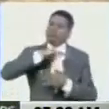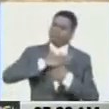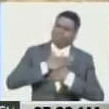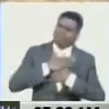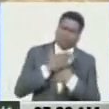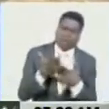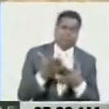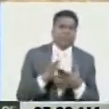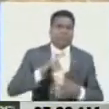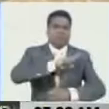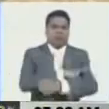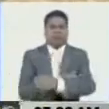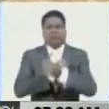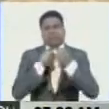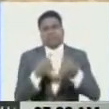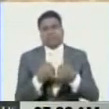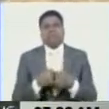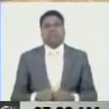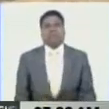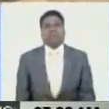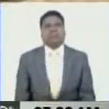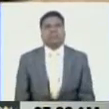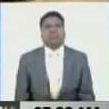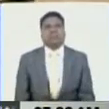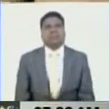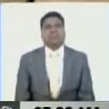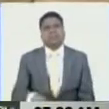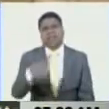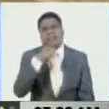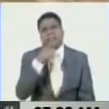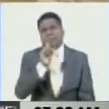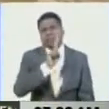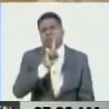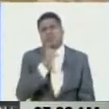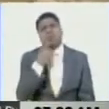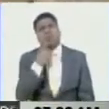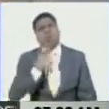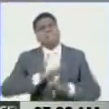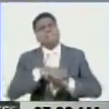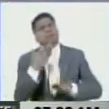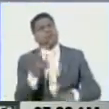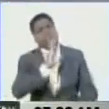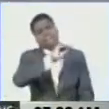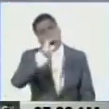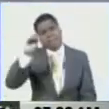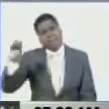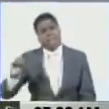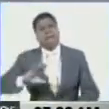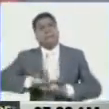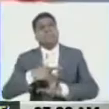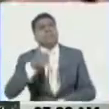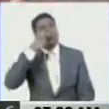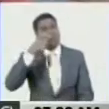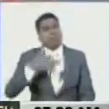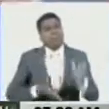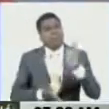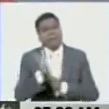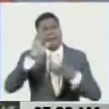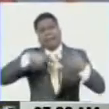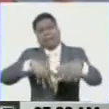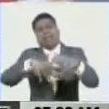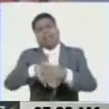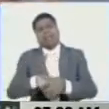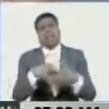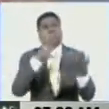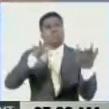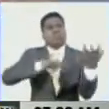la fortaleza. Eso, la pregunta no es, bueno, ¿por qué se convoca y por qué el pueblo sale a la calle habiendo